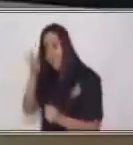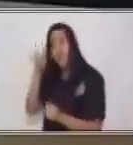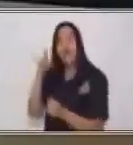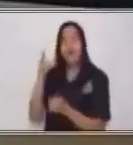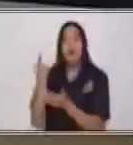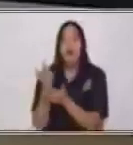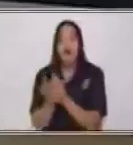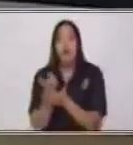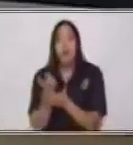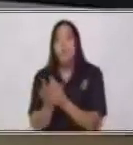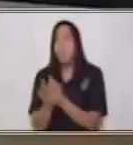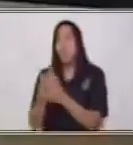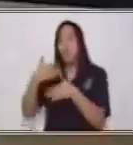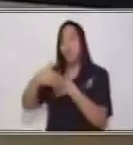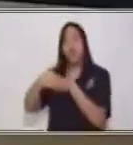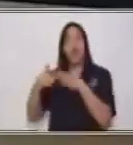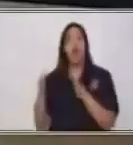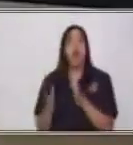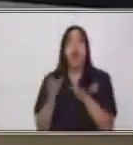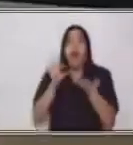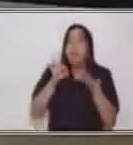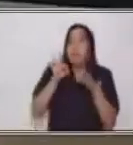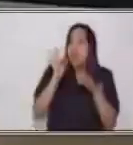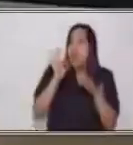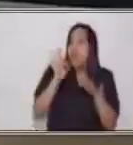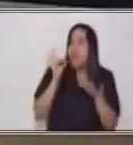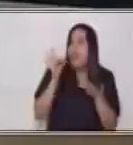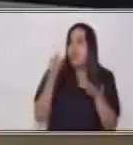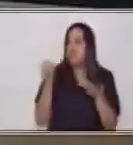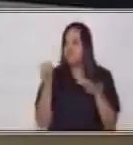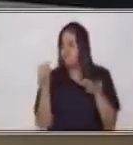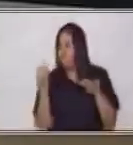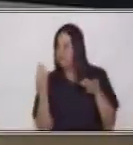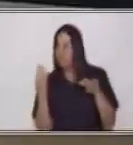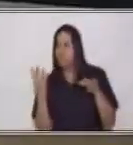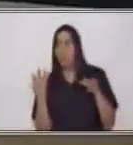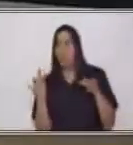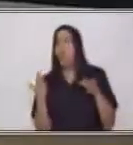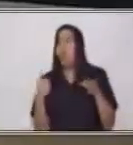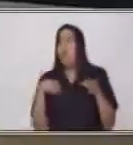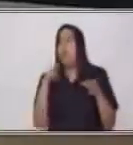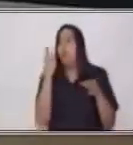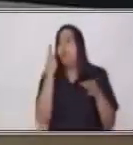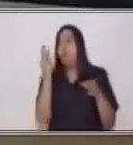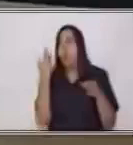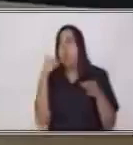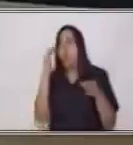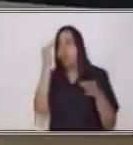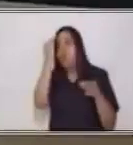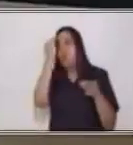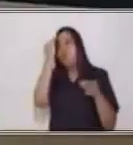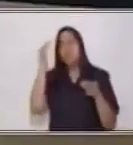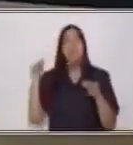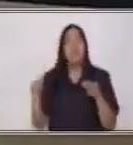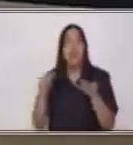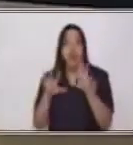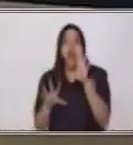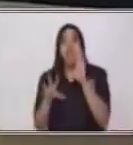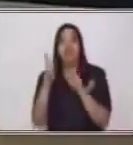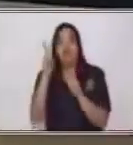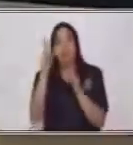tienda una caja de té que me costó, ya sabes leer estas cantidades, como dice aquí,